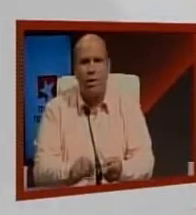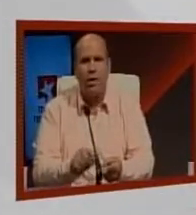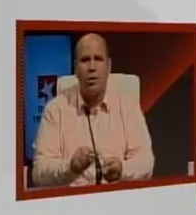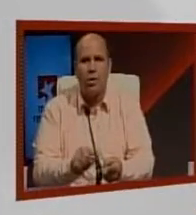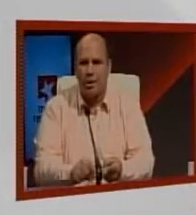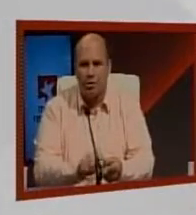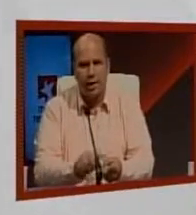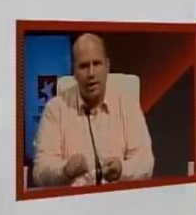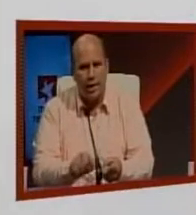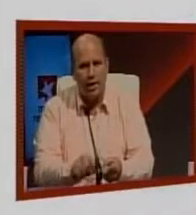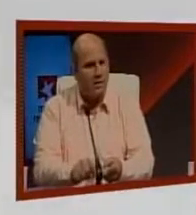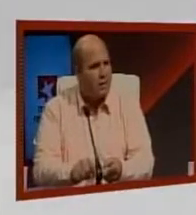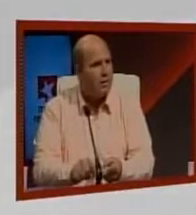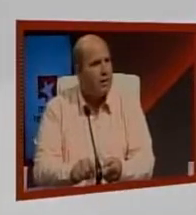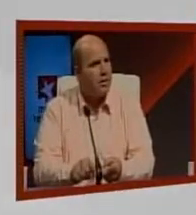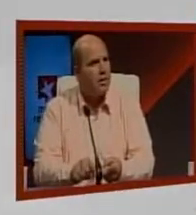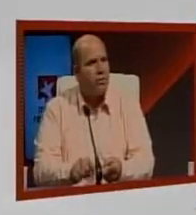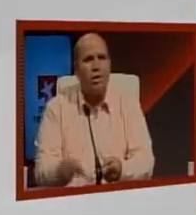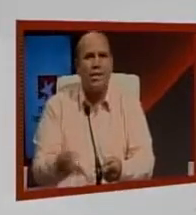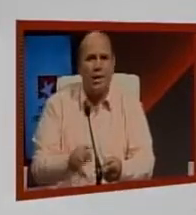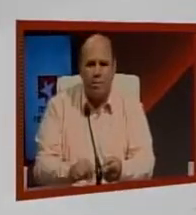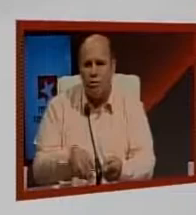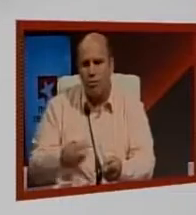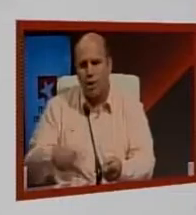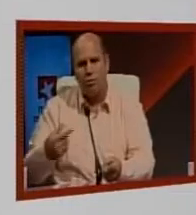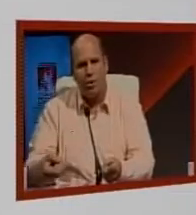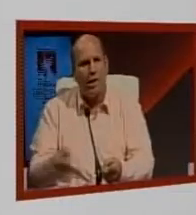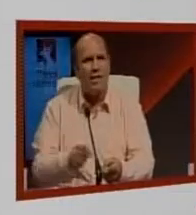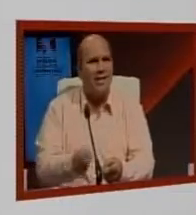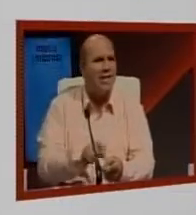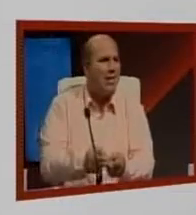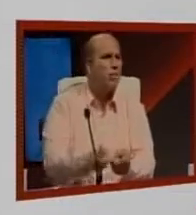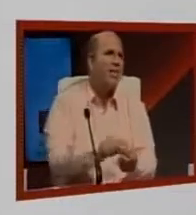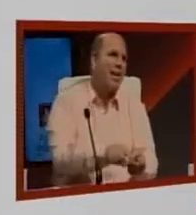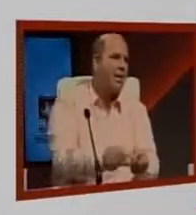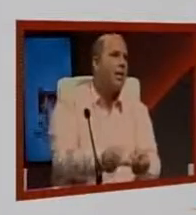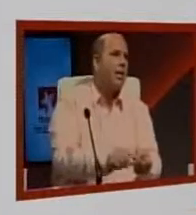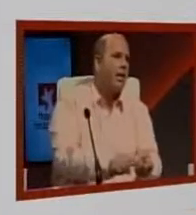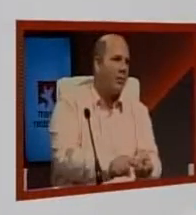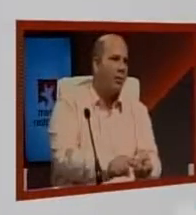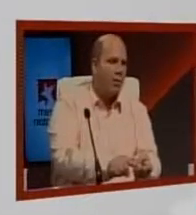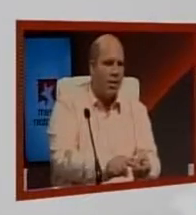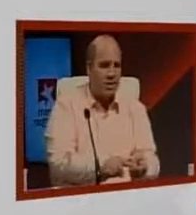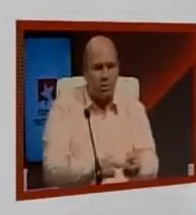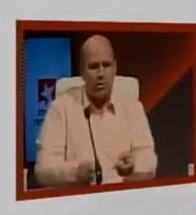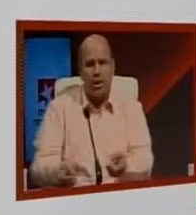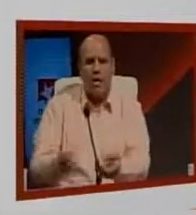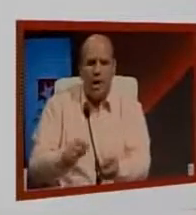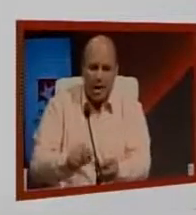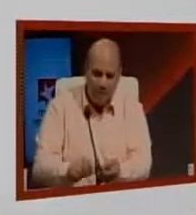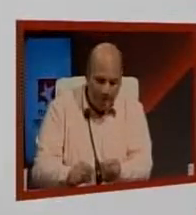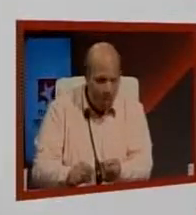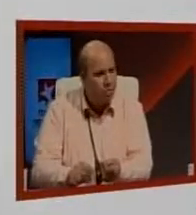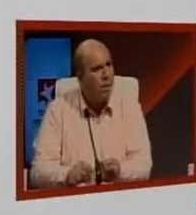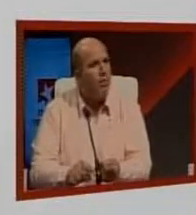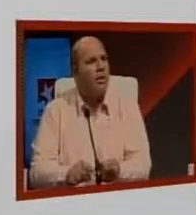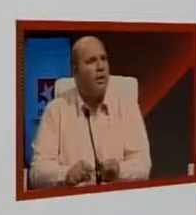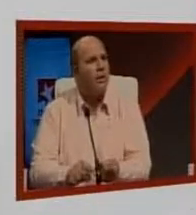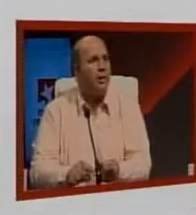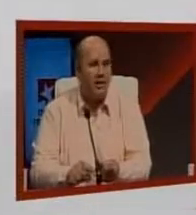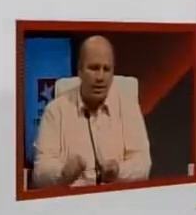de ciudadanos y de personas en general residentes en Estados Unidos, hasta qué punto las autoridades tienen derecho a indagar en la vida privada de esas personas. Además